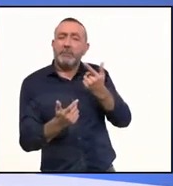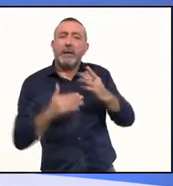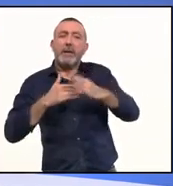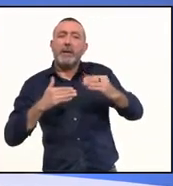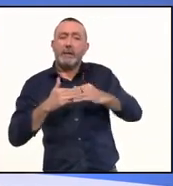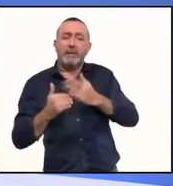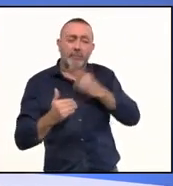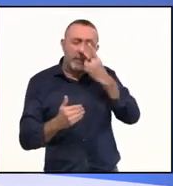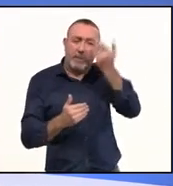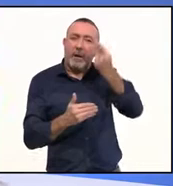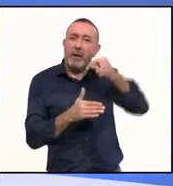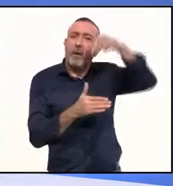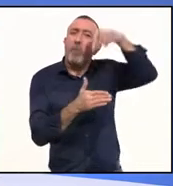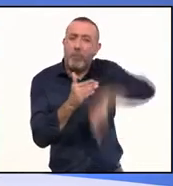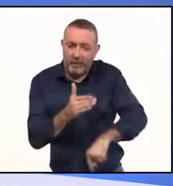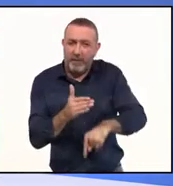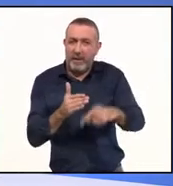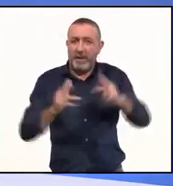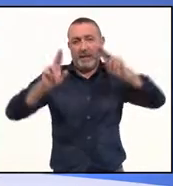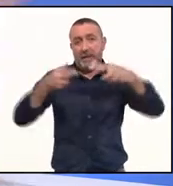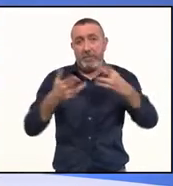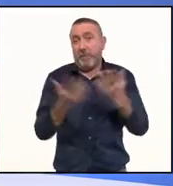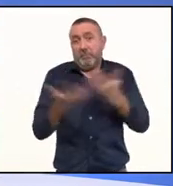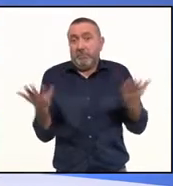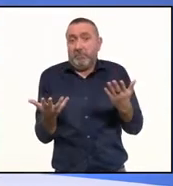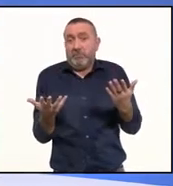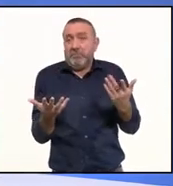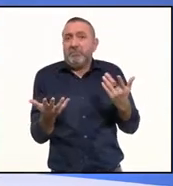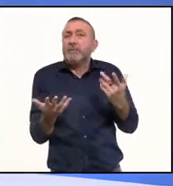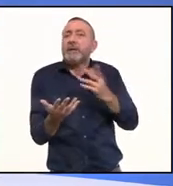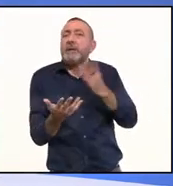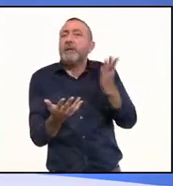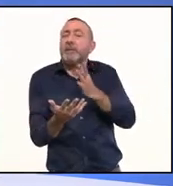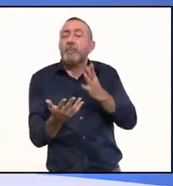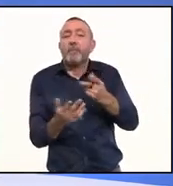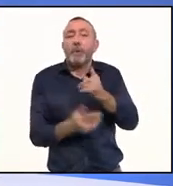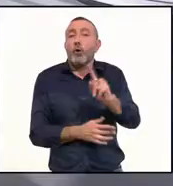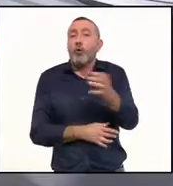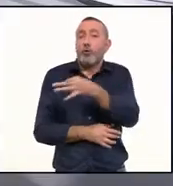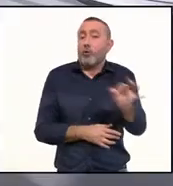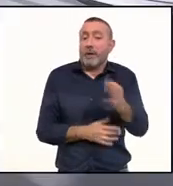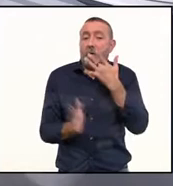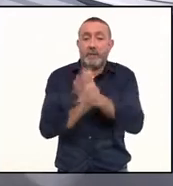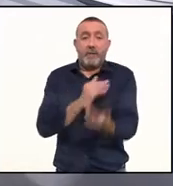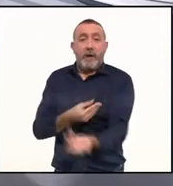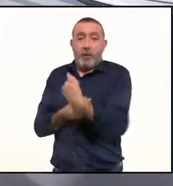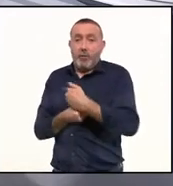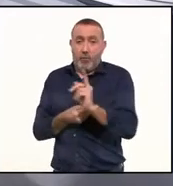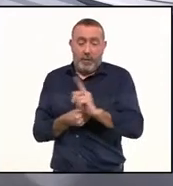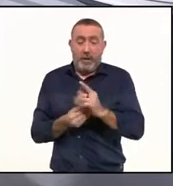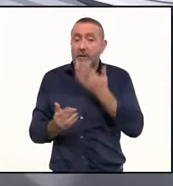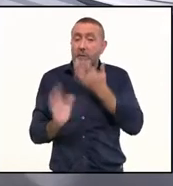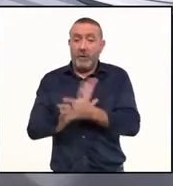todo esto de manera correcta o incorrecta me conformo con que bueno de manera incorrecta no llega porque si alguien os lleva a aproximar